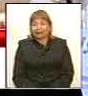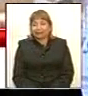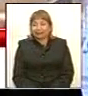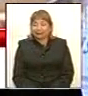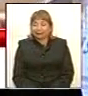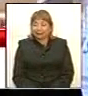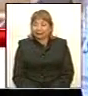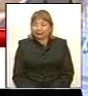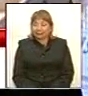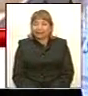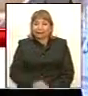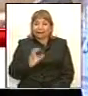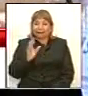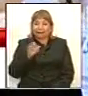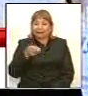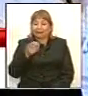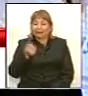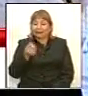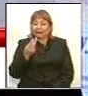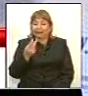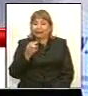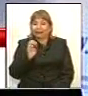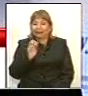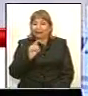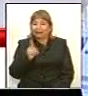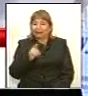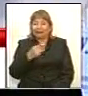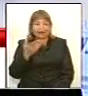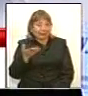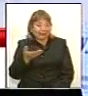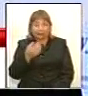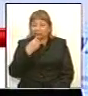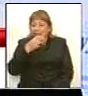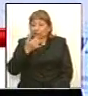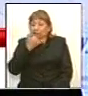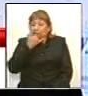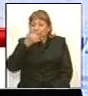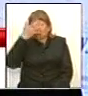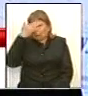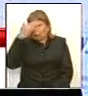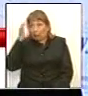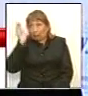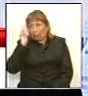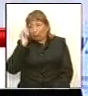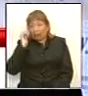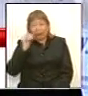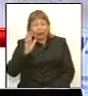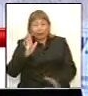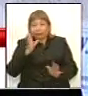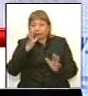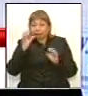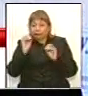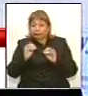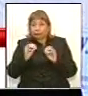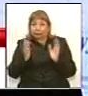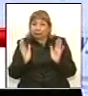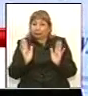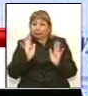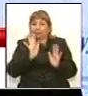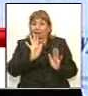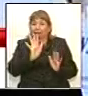al general Chávez sobre unos temas que no sé si se me han pasado o no están considerados en su